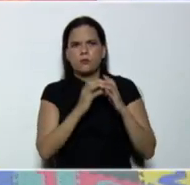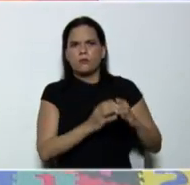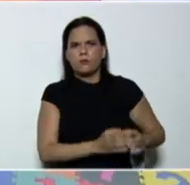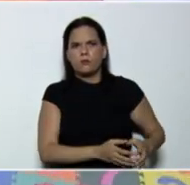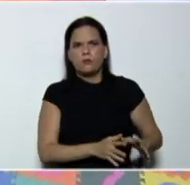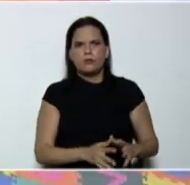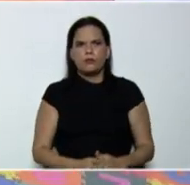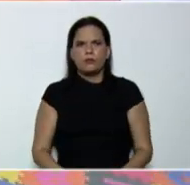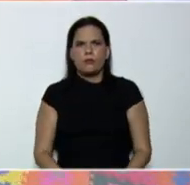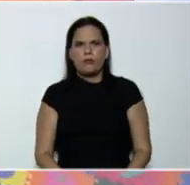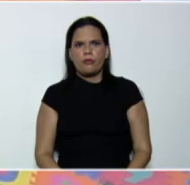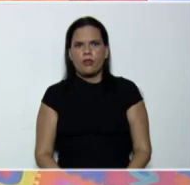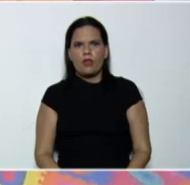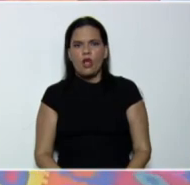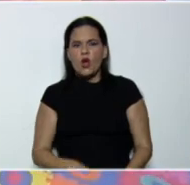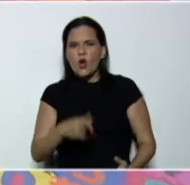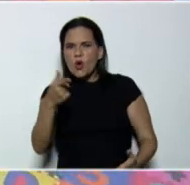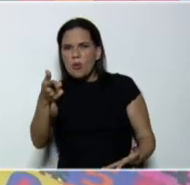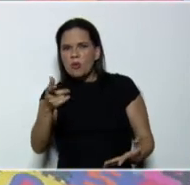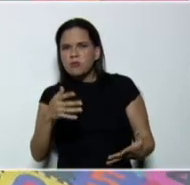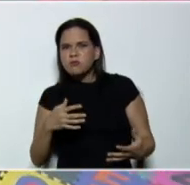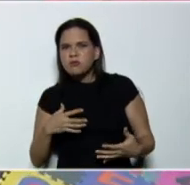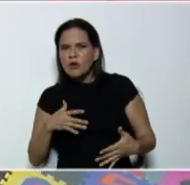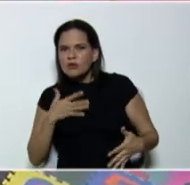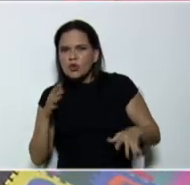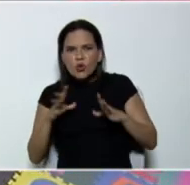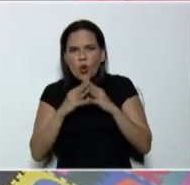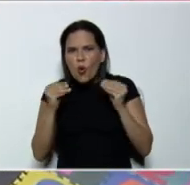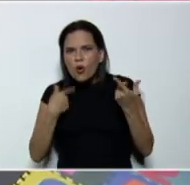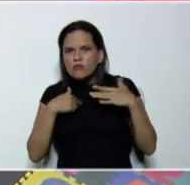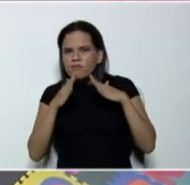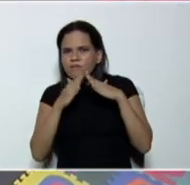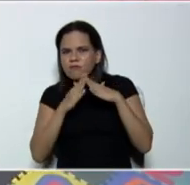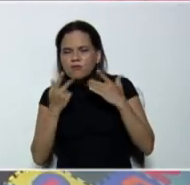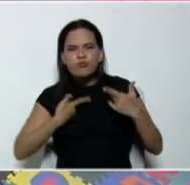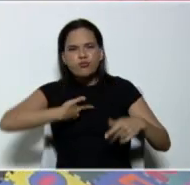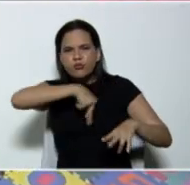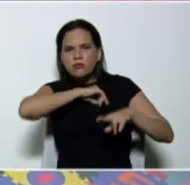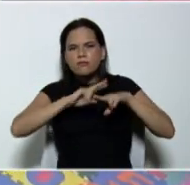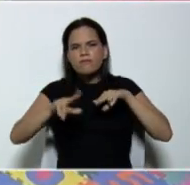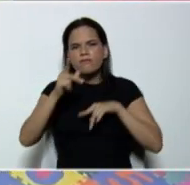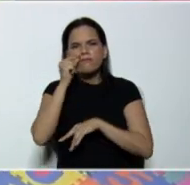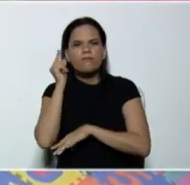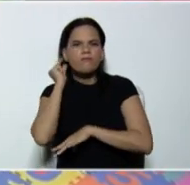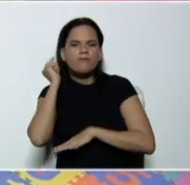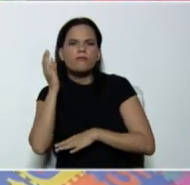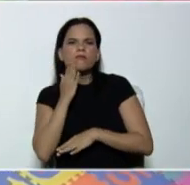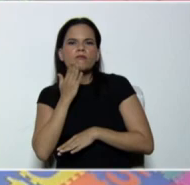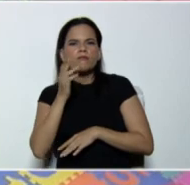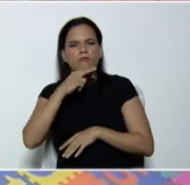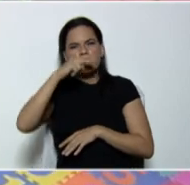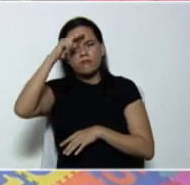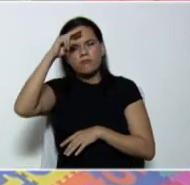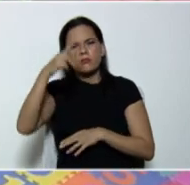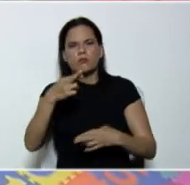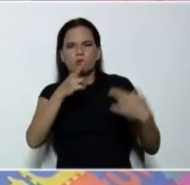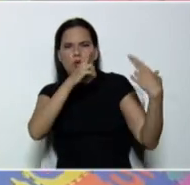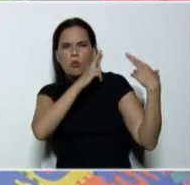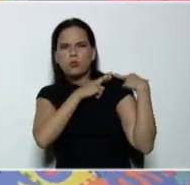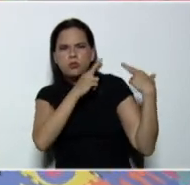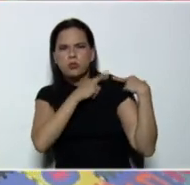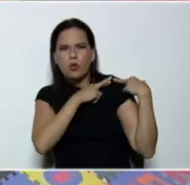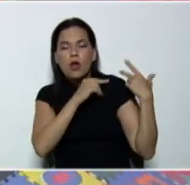tapaboca. Ajá, ¿cómo se encuentran todos allá en casa? Nuestros niños y niñas, nuestros padres, madres y representantes que